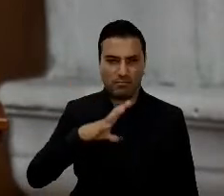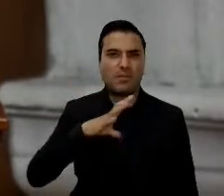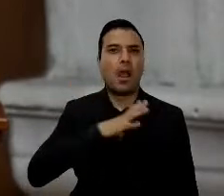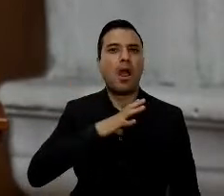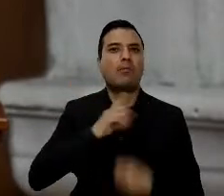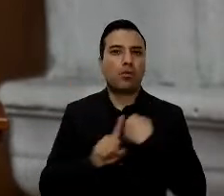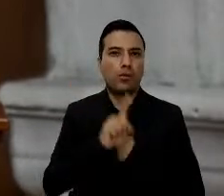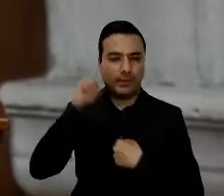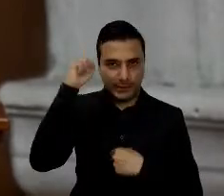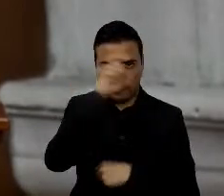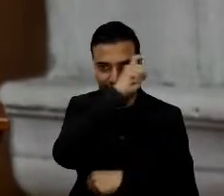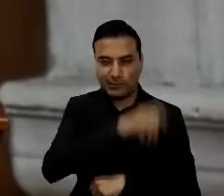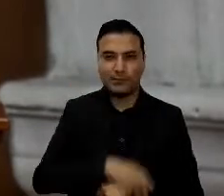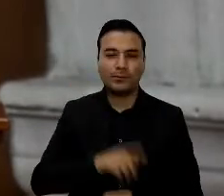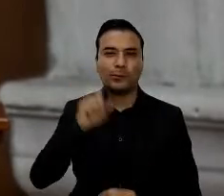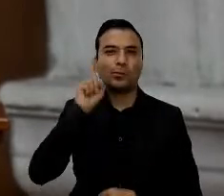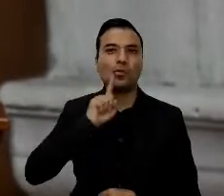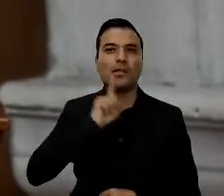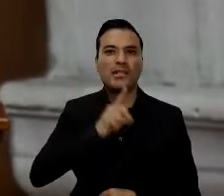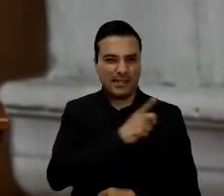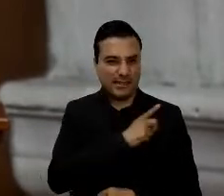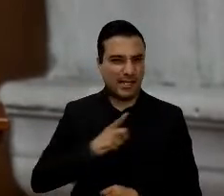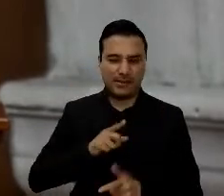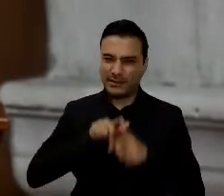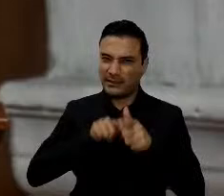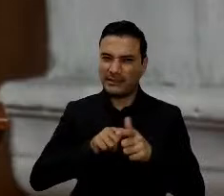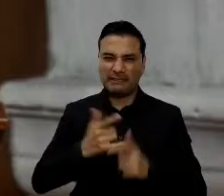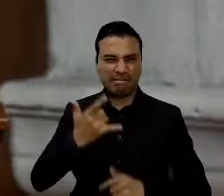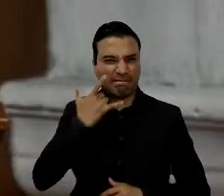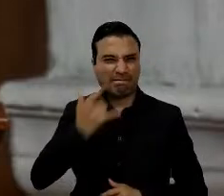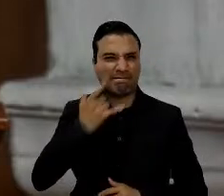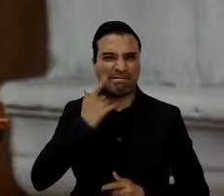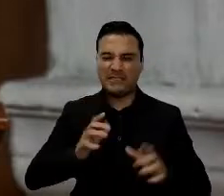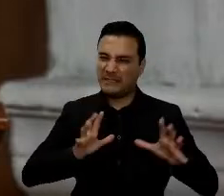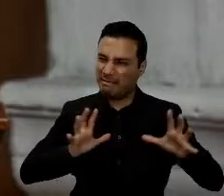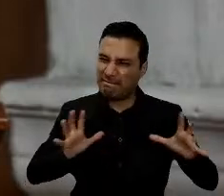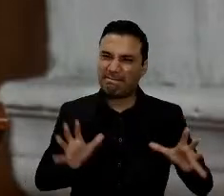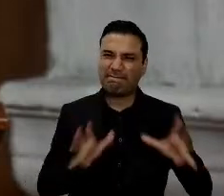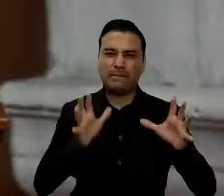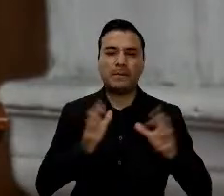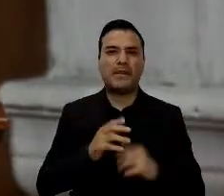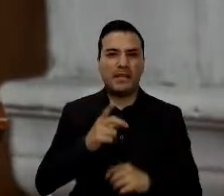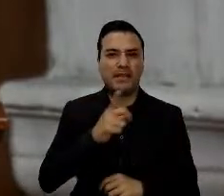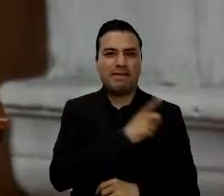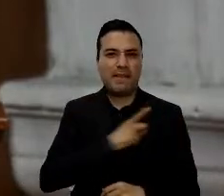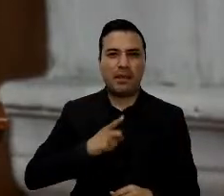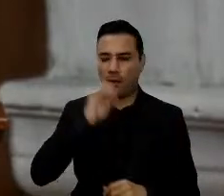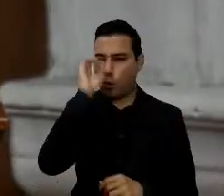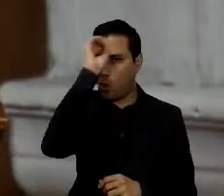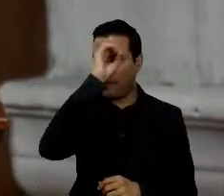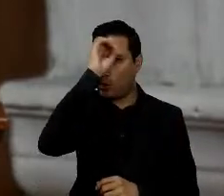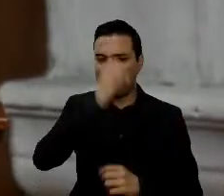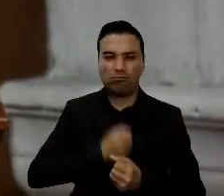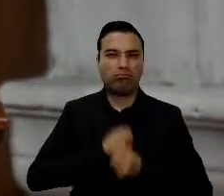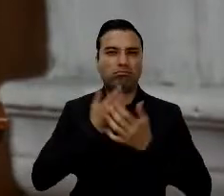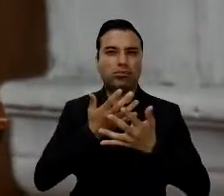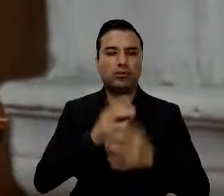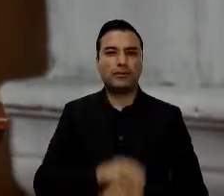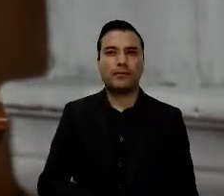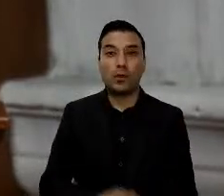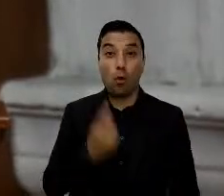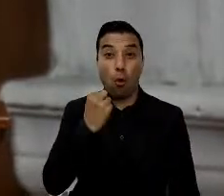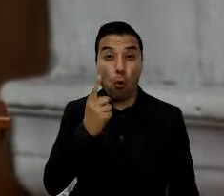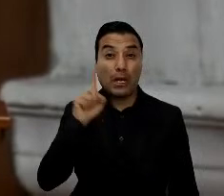sigamos siendo esa fuente de inspiración sigamos levantando la voz ni una más ni una